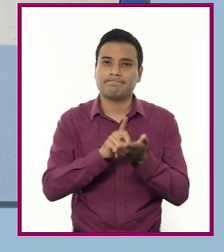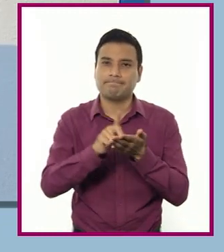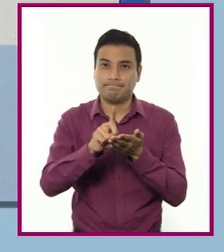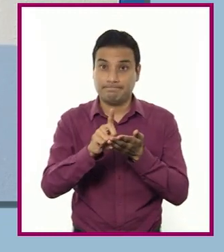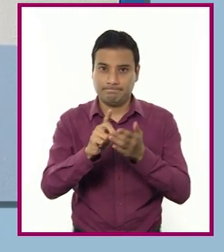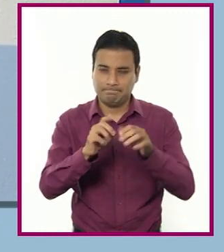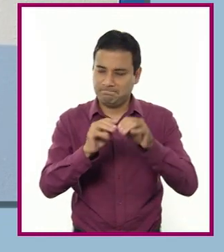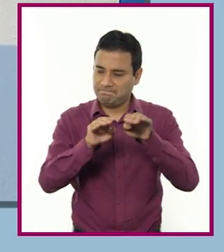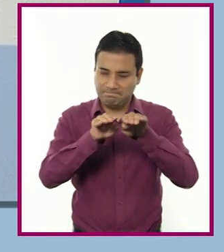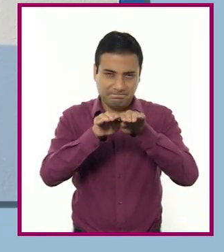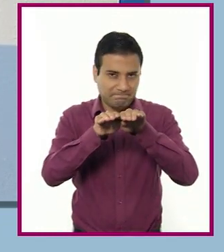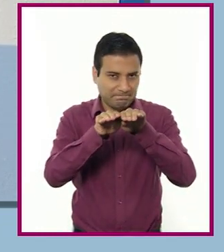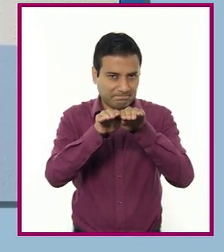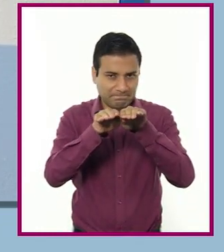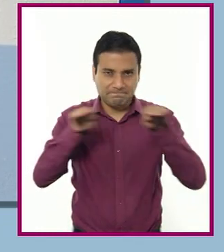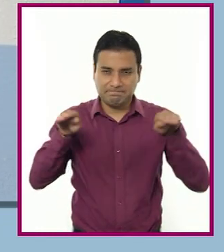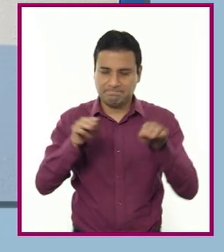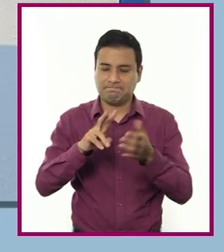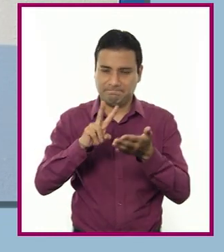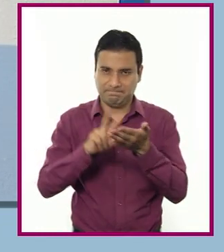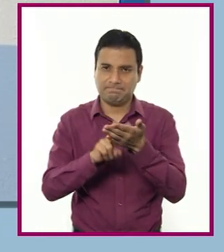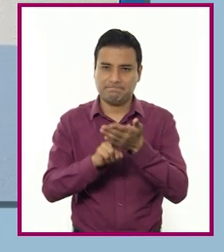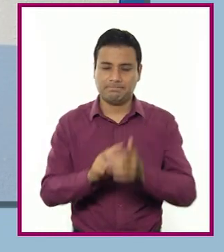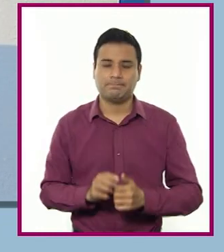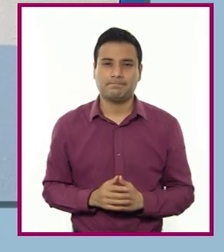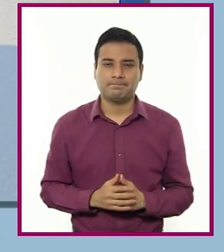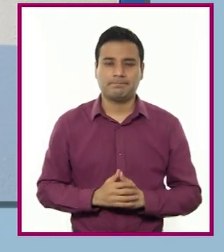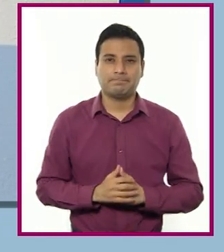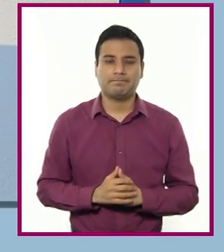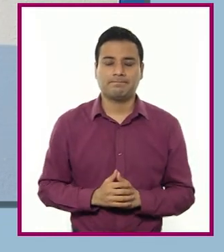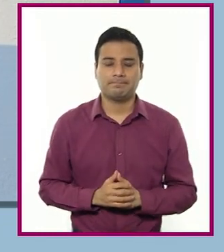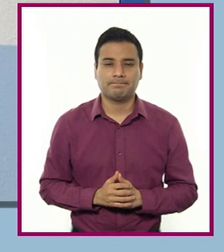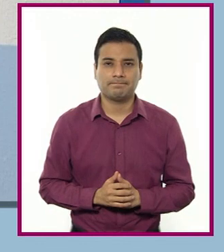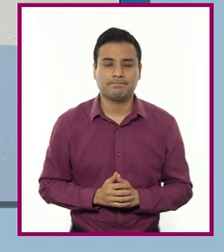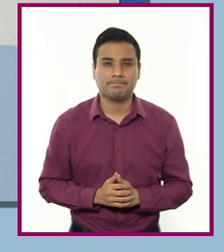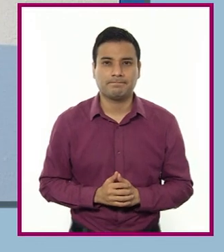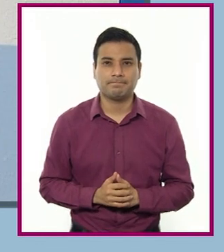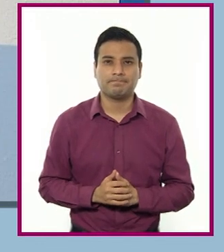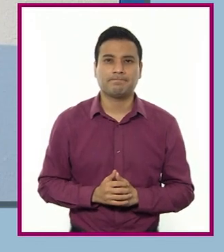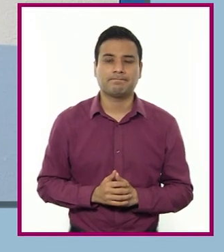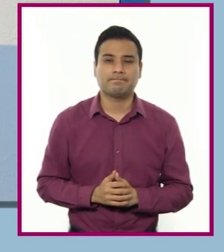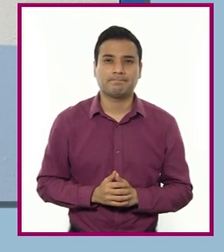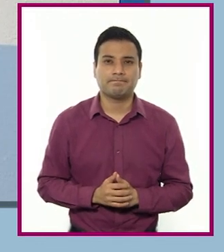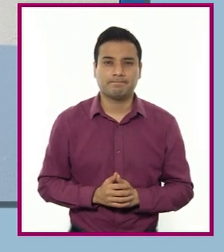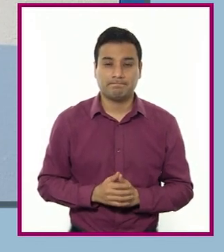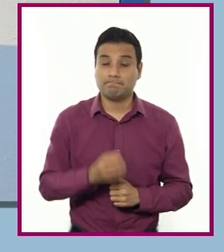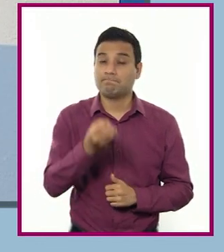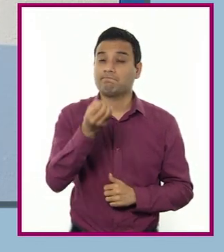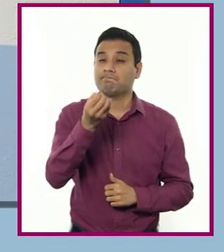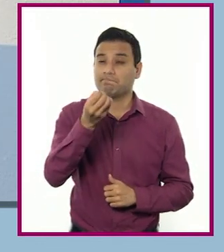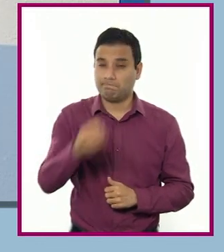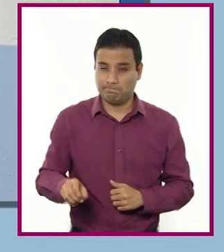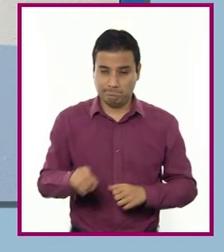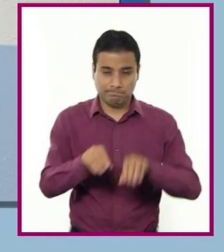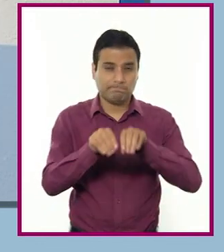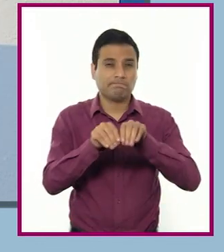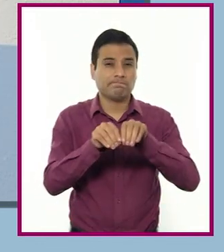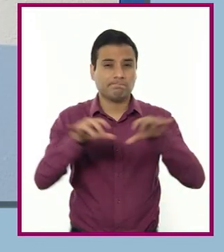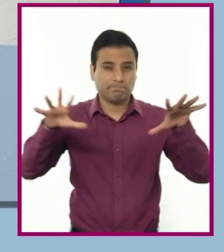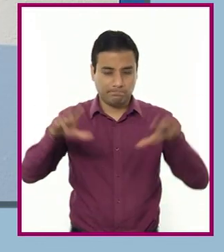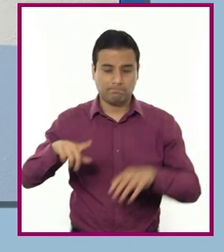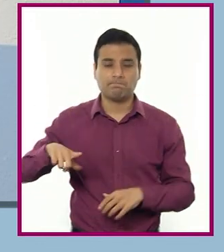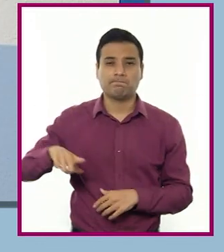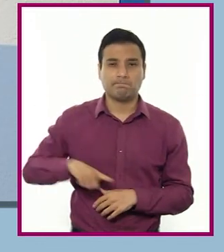otros. Todos son igualmente importantes. Además, son obligatorios y demandan que el Estado propicie